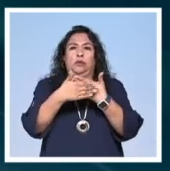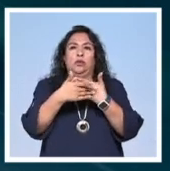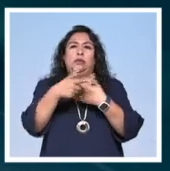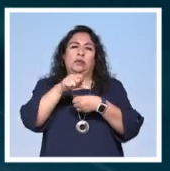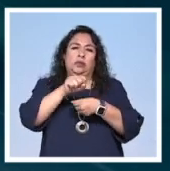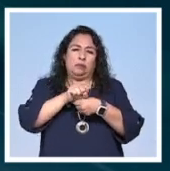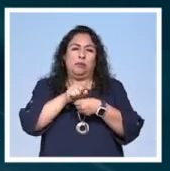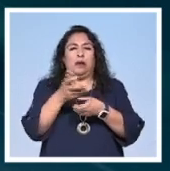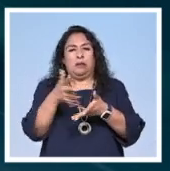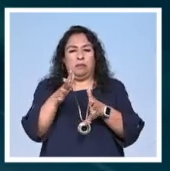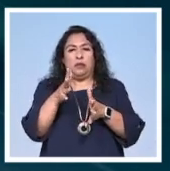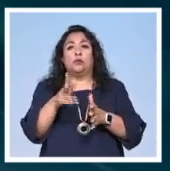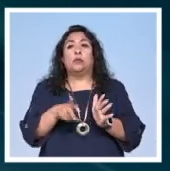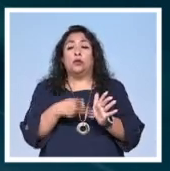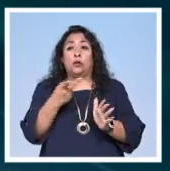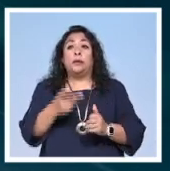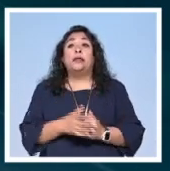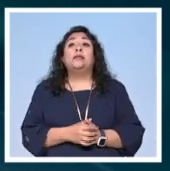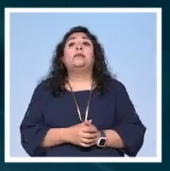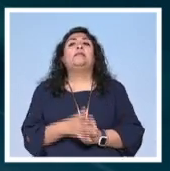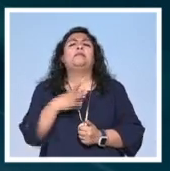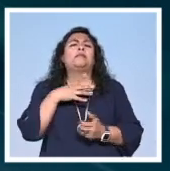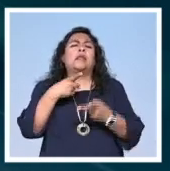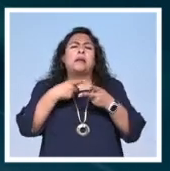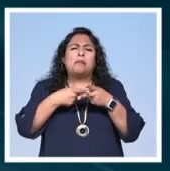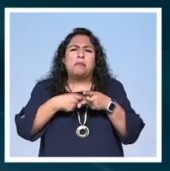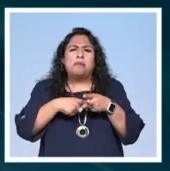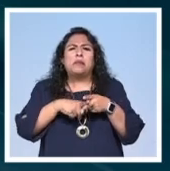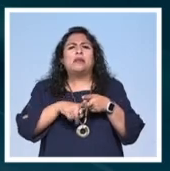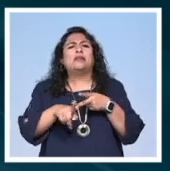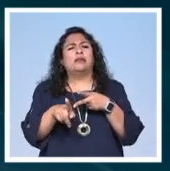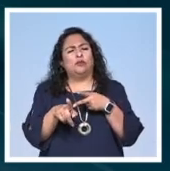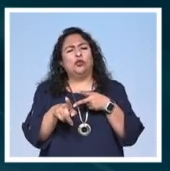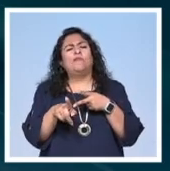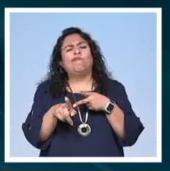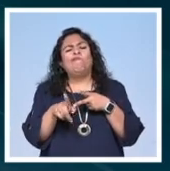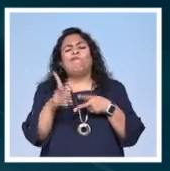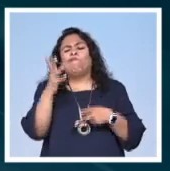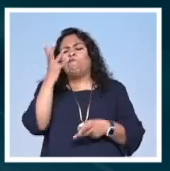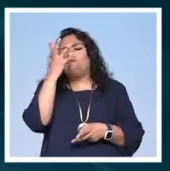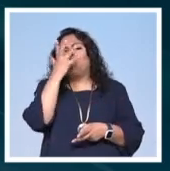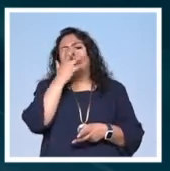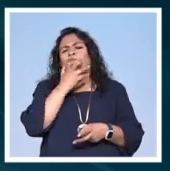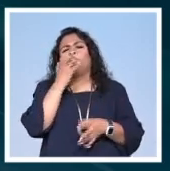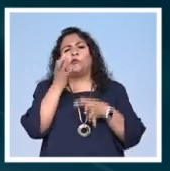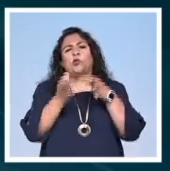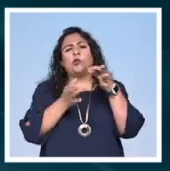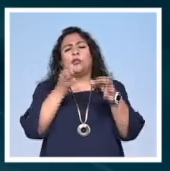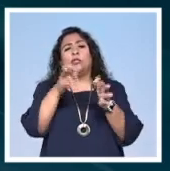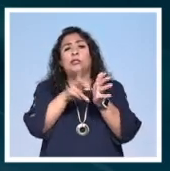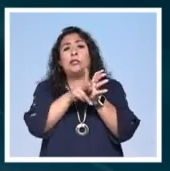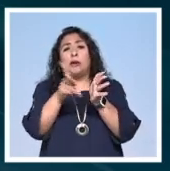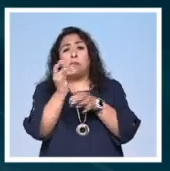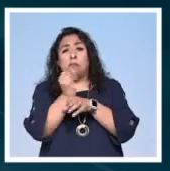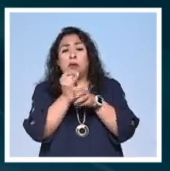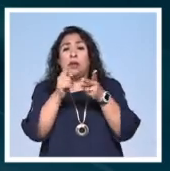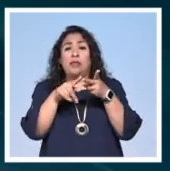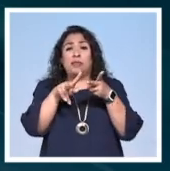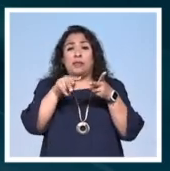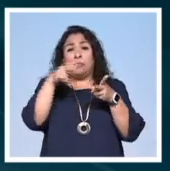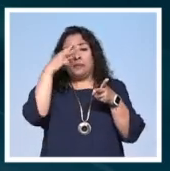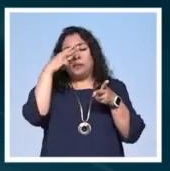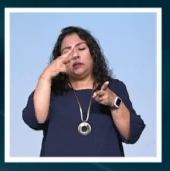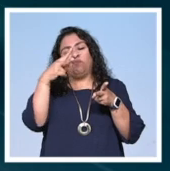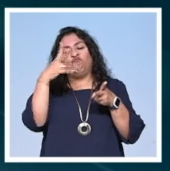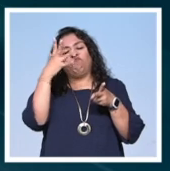una semanita más o menos y bien iniciamos con una muy muy triste noticia el periodismo y la televisión mexicana